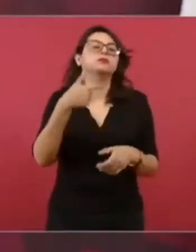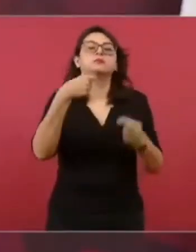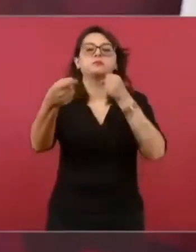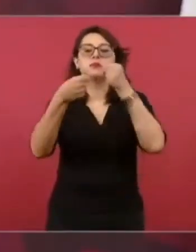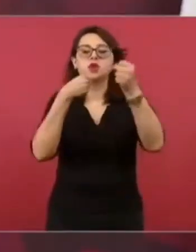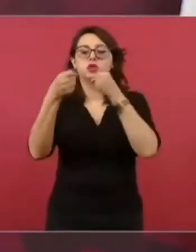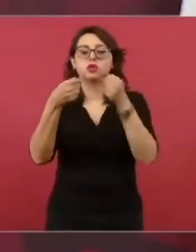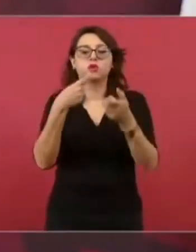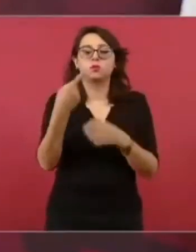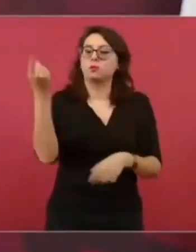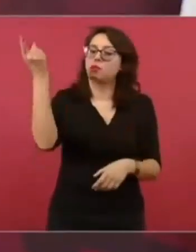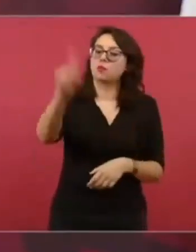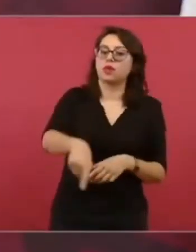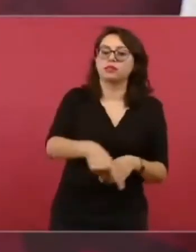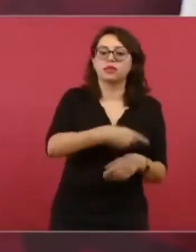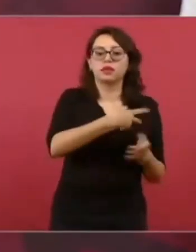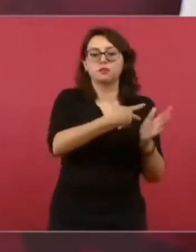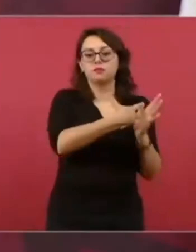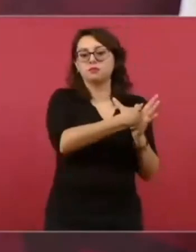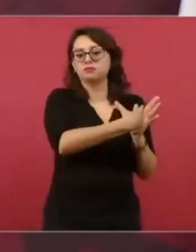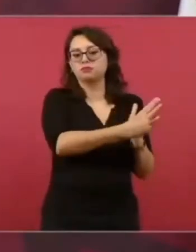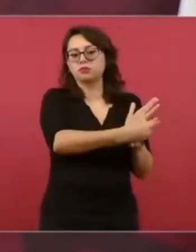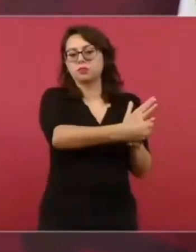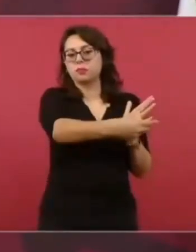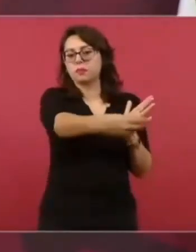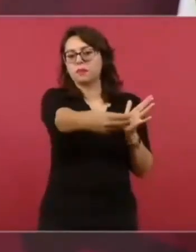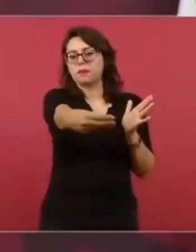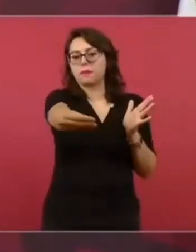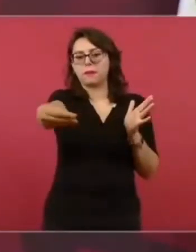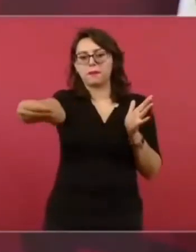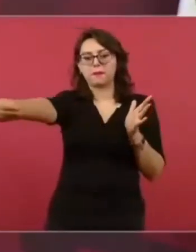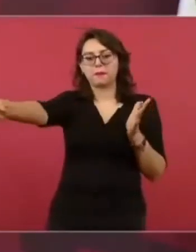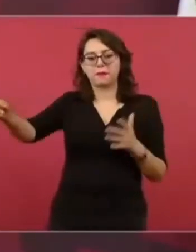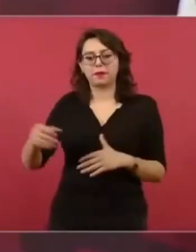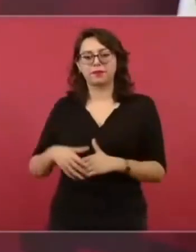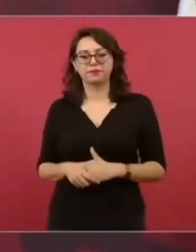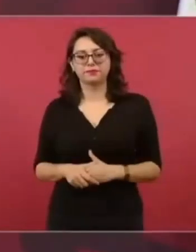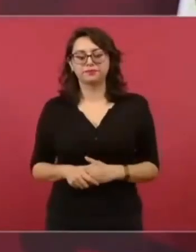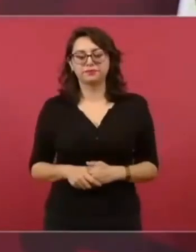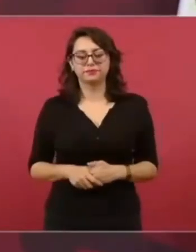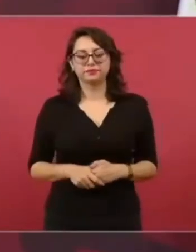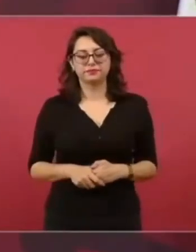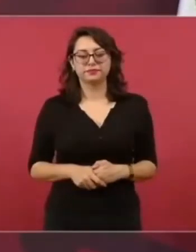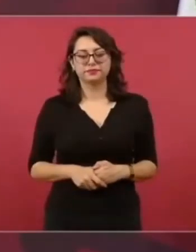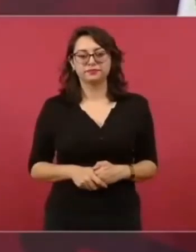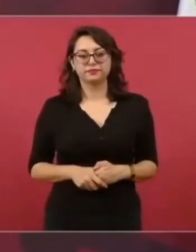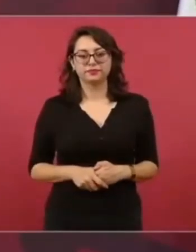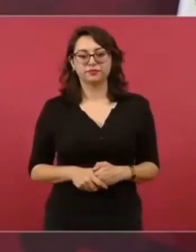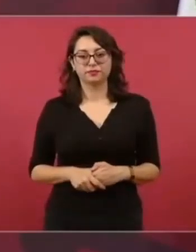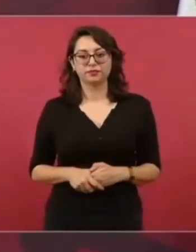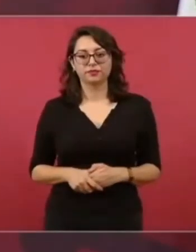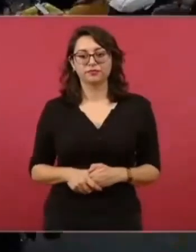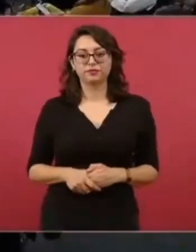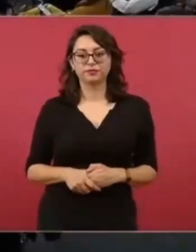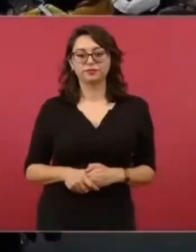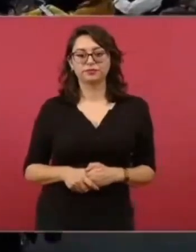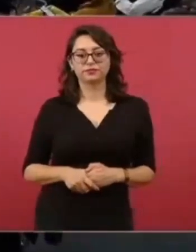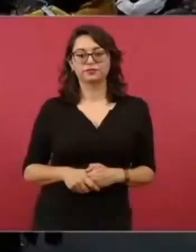A difundir. Se equivocaron cuando la elección en el Estado de México,